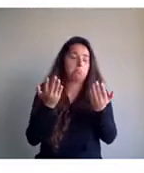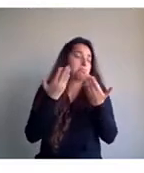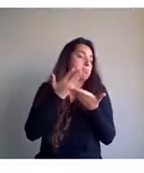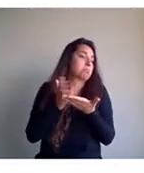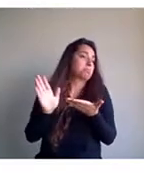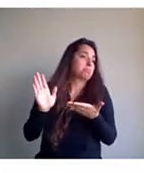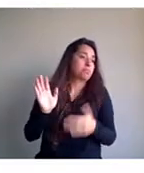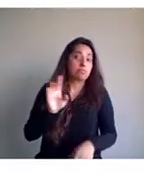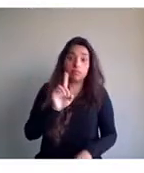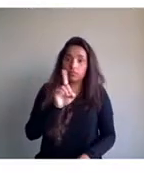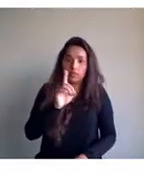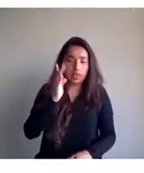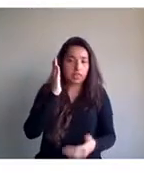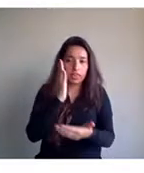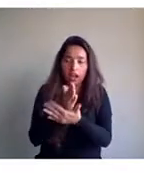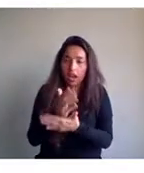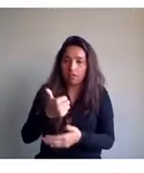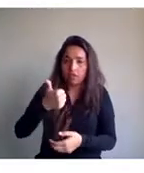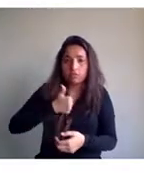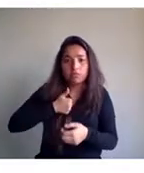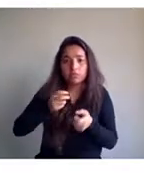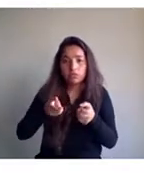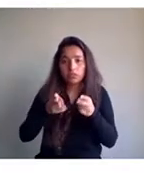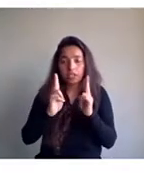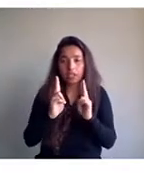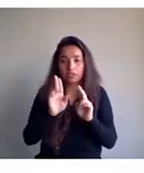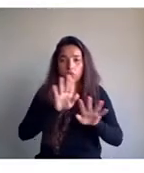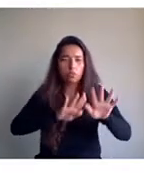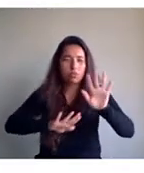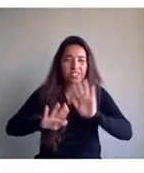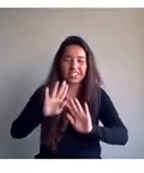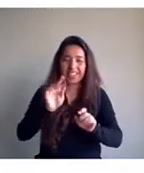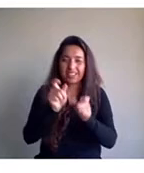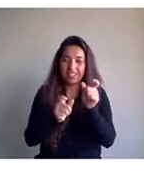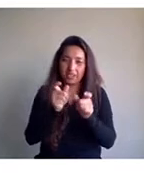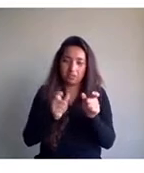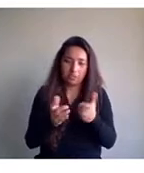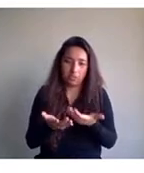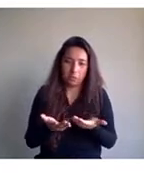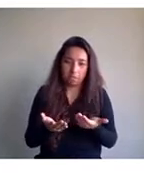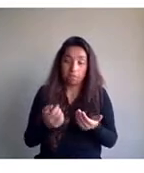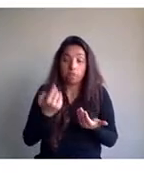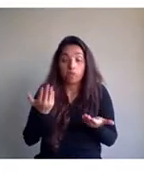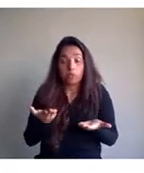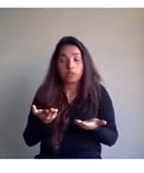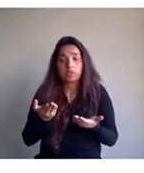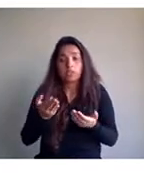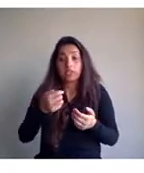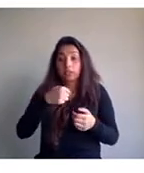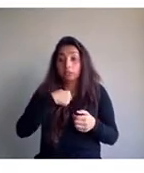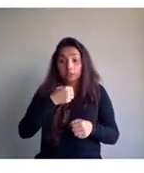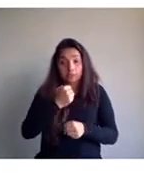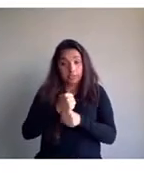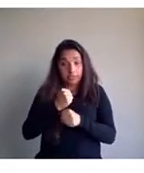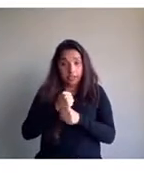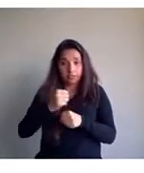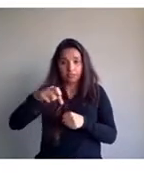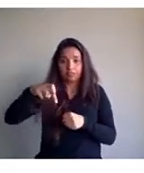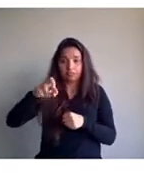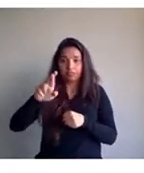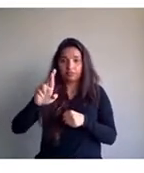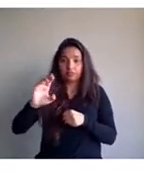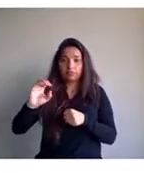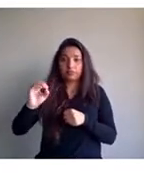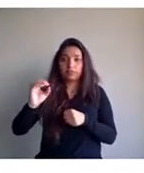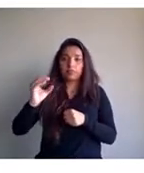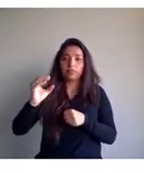ha venido y dándole seguimiento al cumplimiento de los porcentajes de vinculaciones de personas con discapacidad